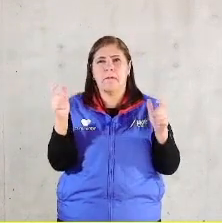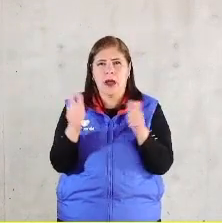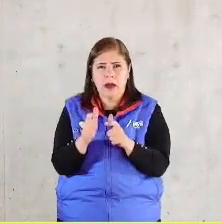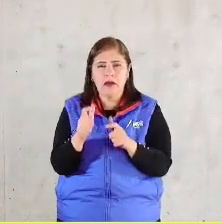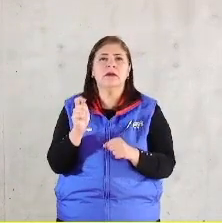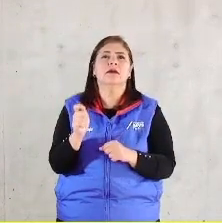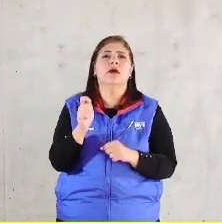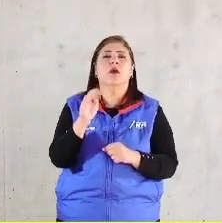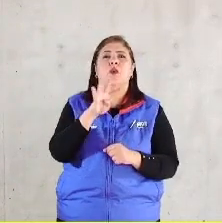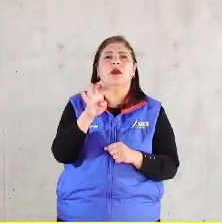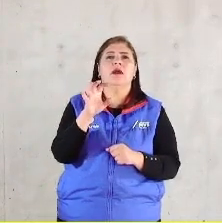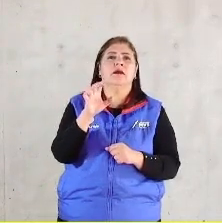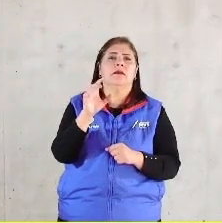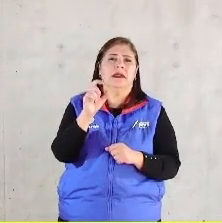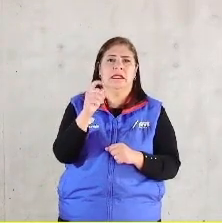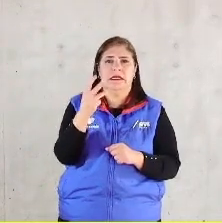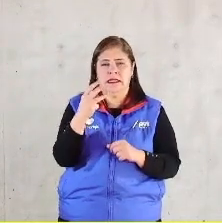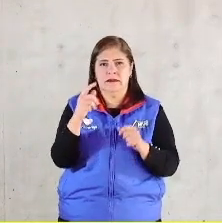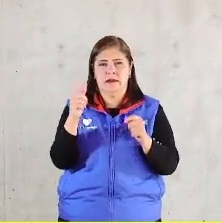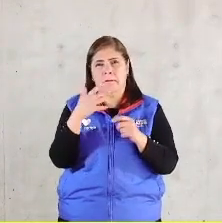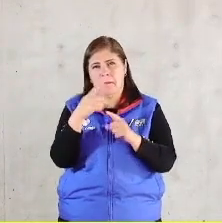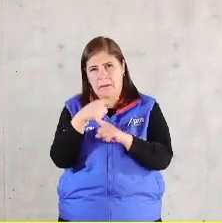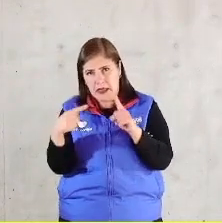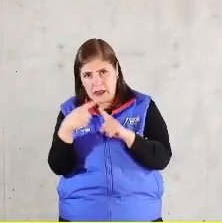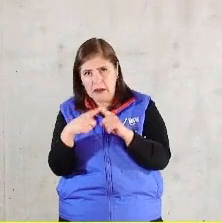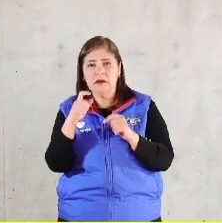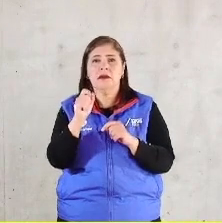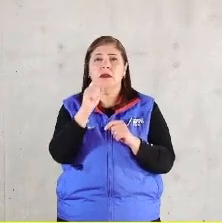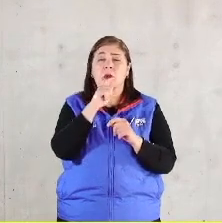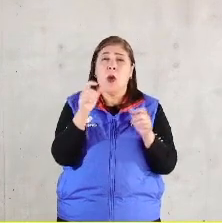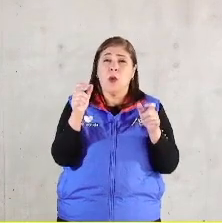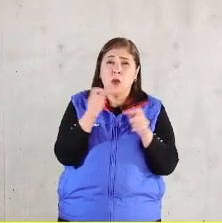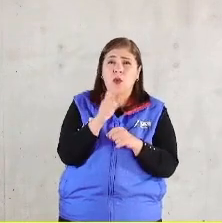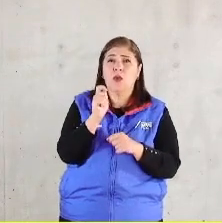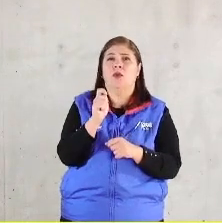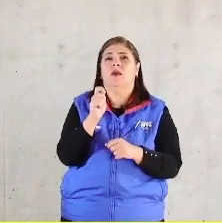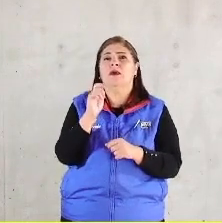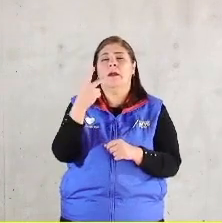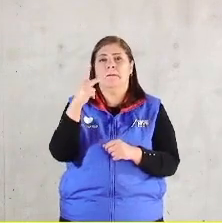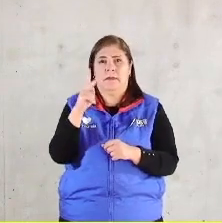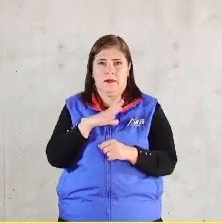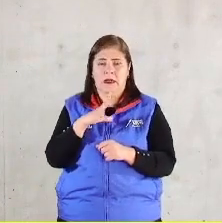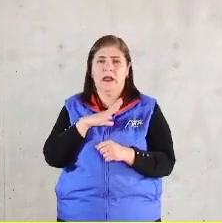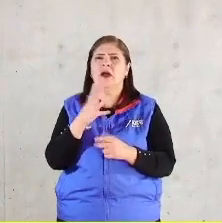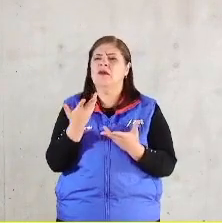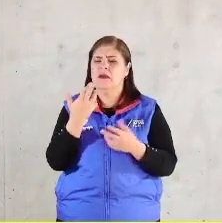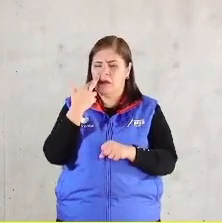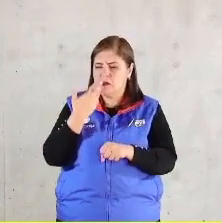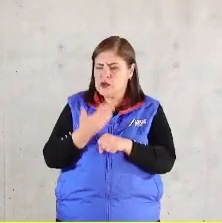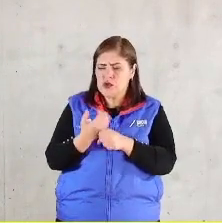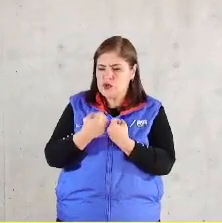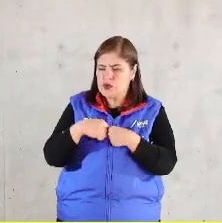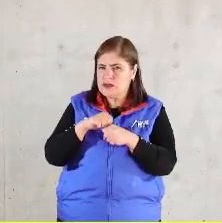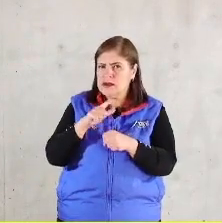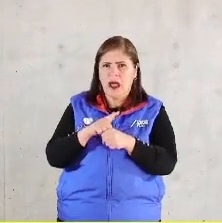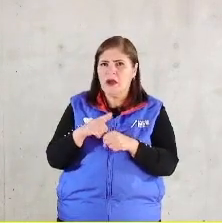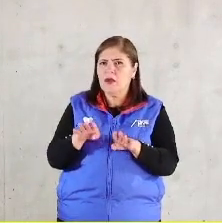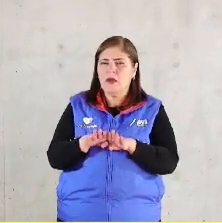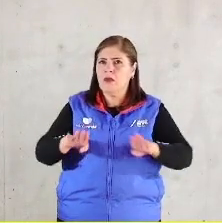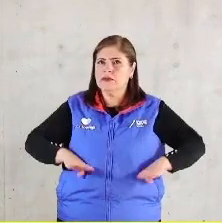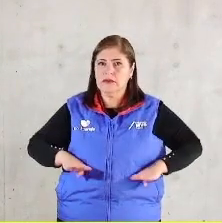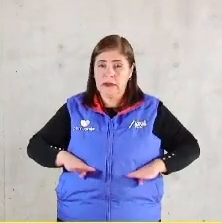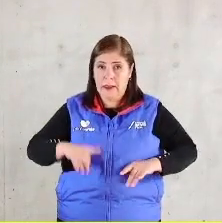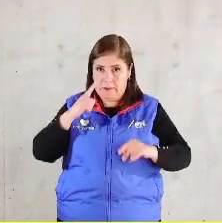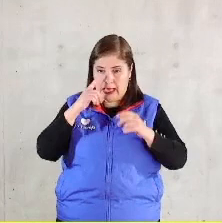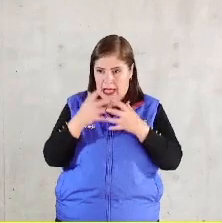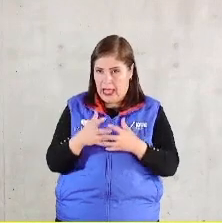pequeñas, 423 medianas y 149 micros. Pero ¿cómo estamos en responsabilidad social? Vean, por ejemplo, el caso de